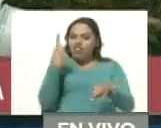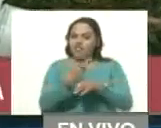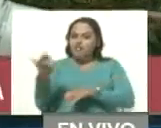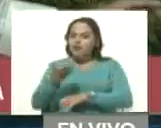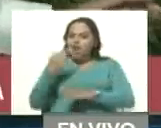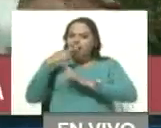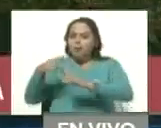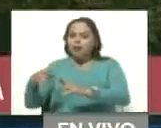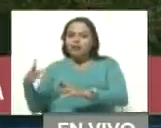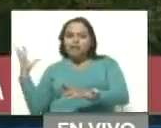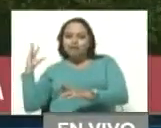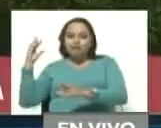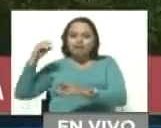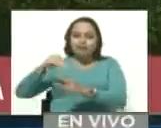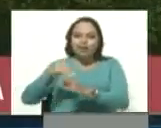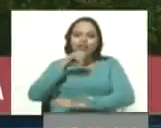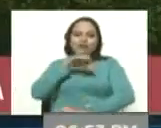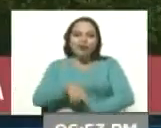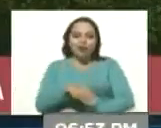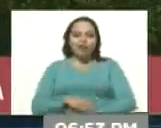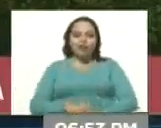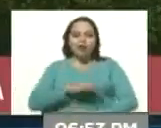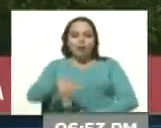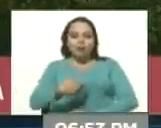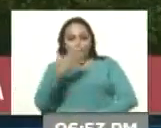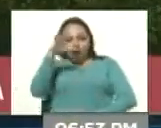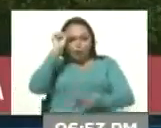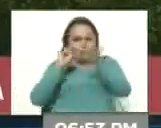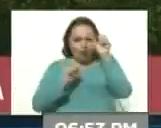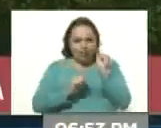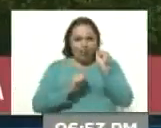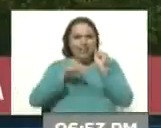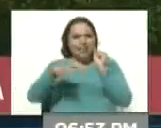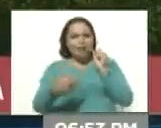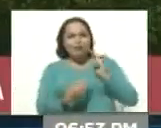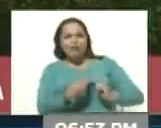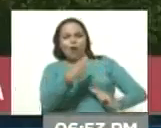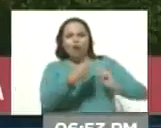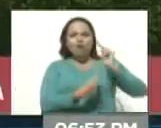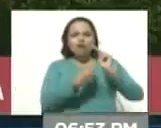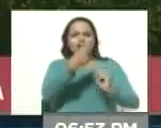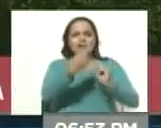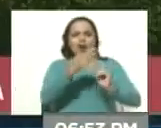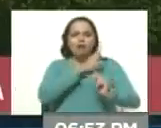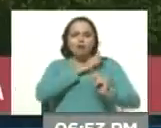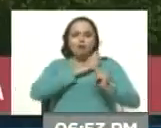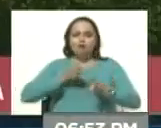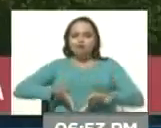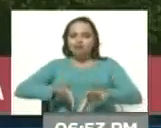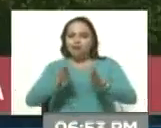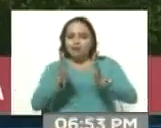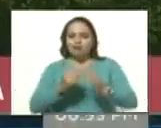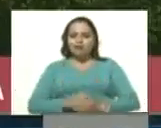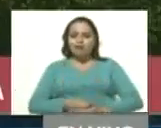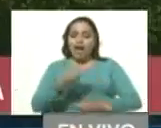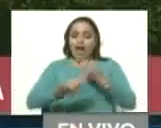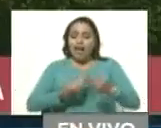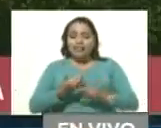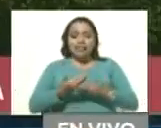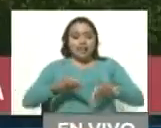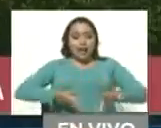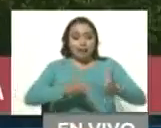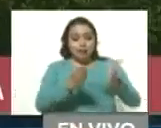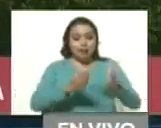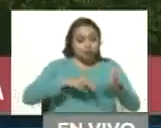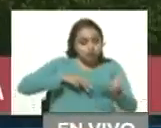tenemos en la historia para así no solamente poder comprenderlo sino poder construir nuestros propios caminos no se hace camino al andar' y ser